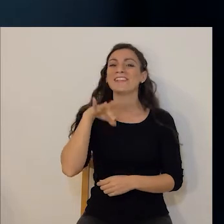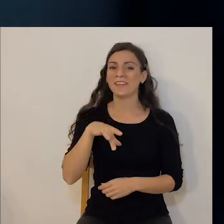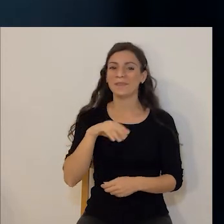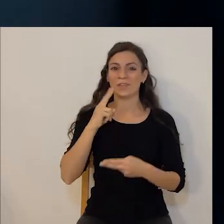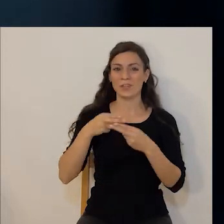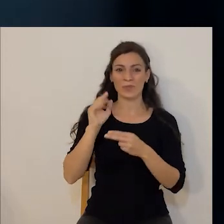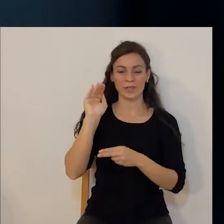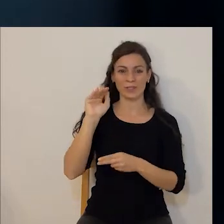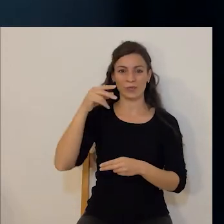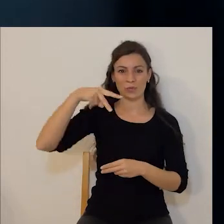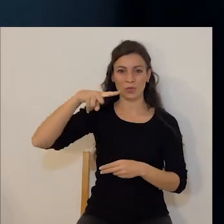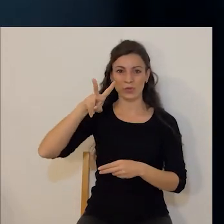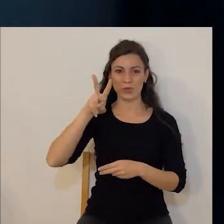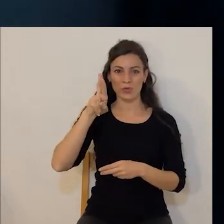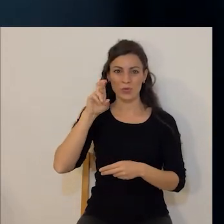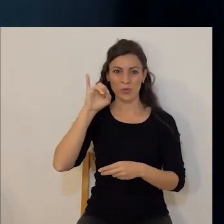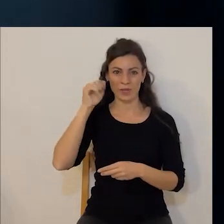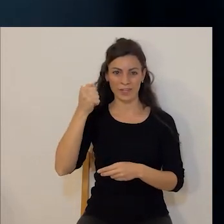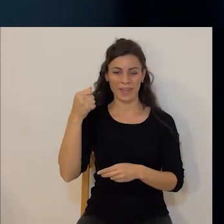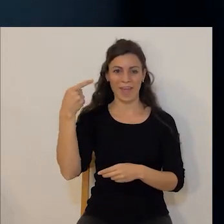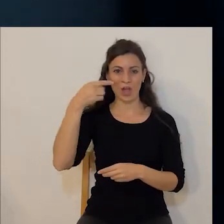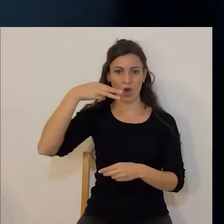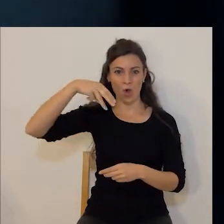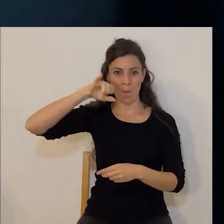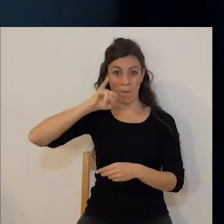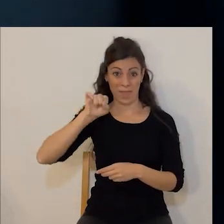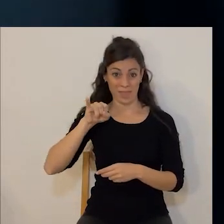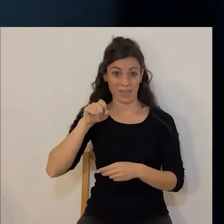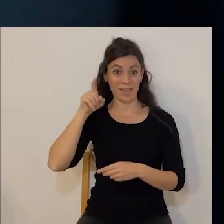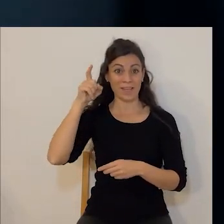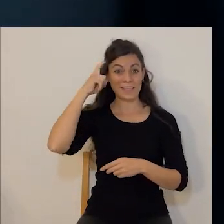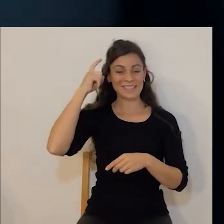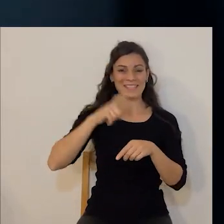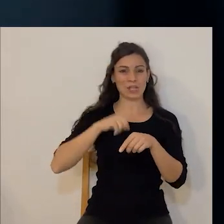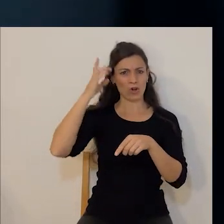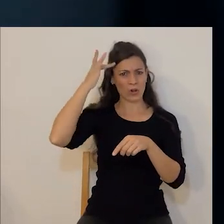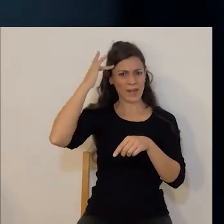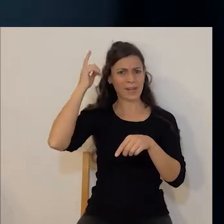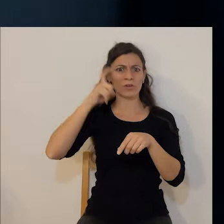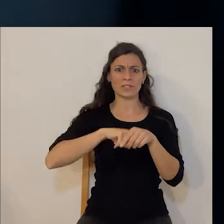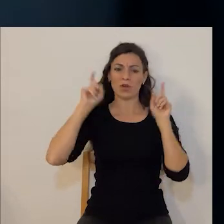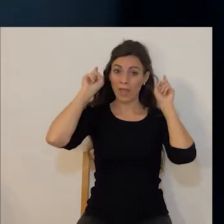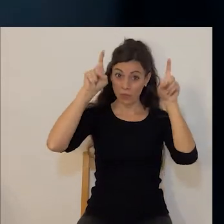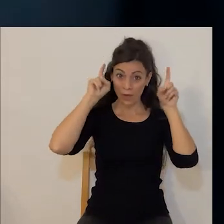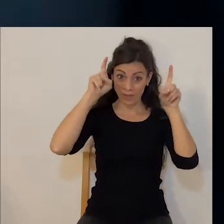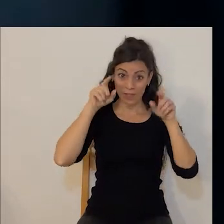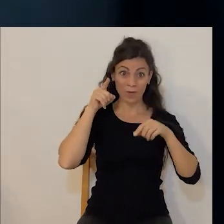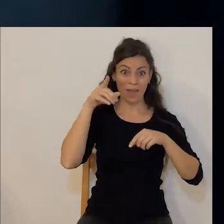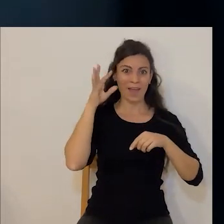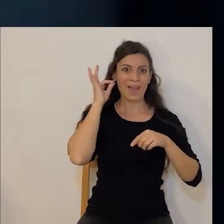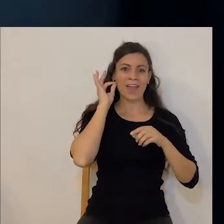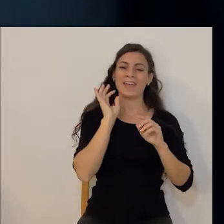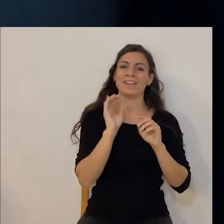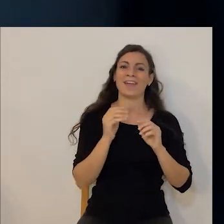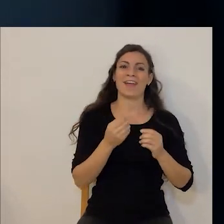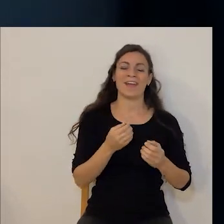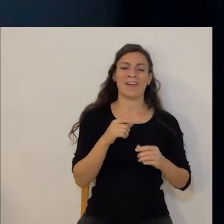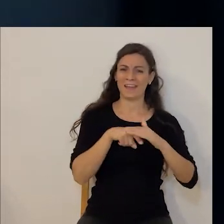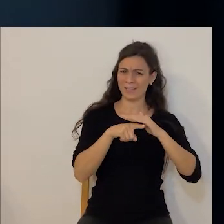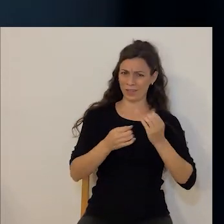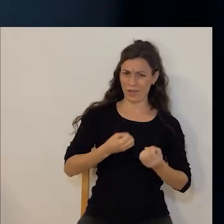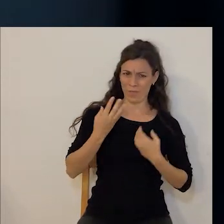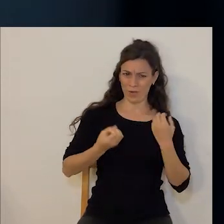Su nombre es Nuria Gómez Sanjaume, es psicóloga y neuropsicóloga educativa, es especialista en gestión